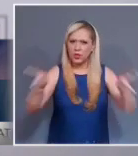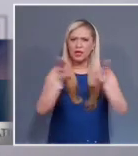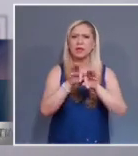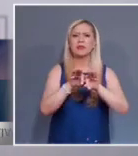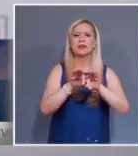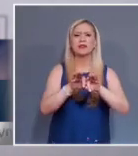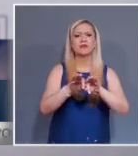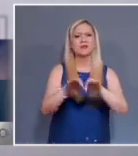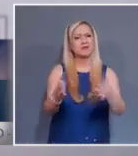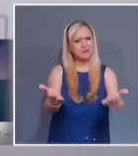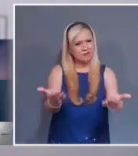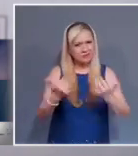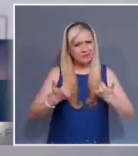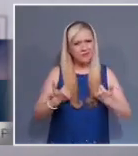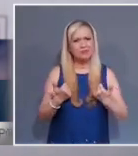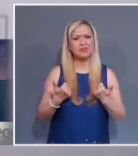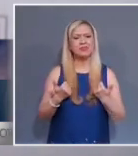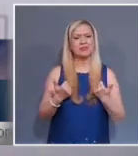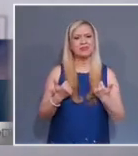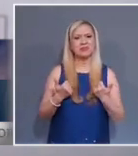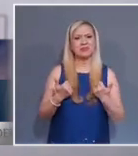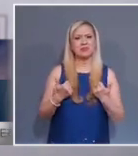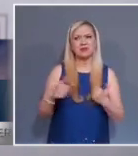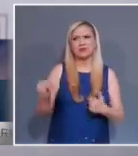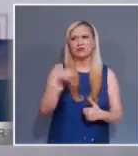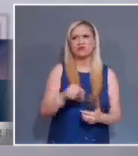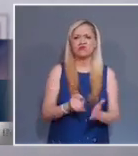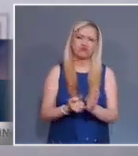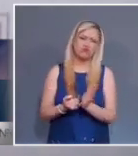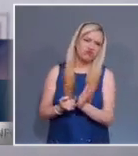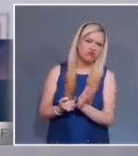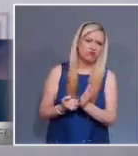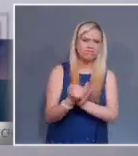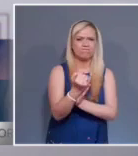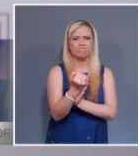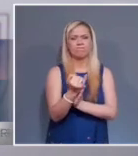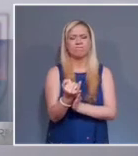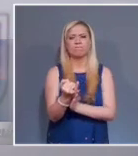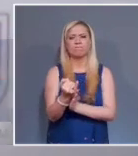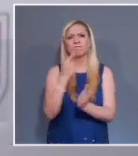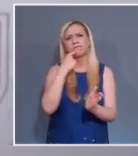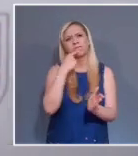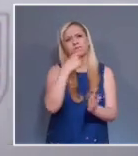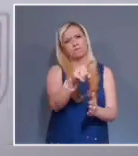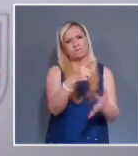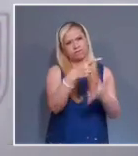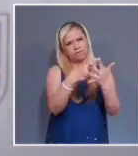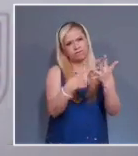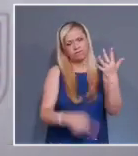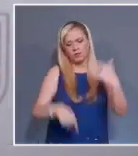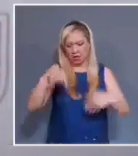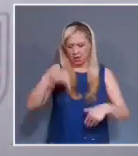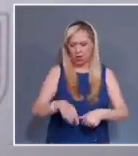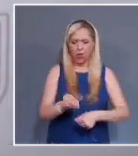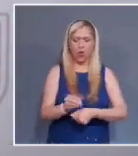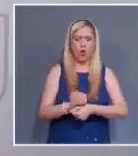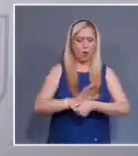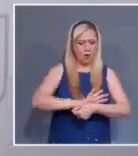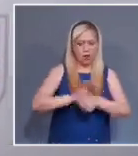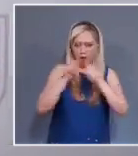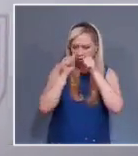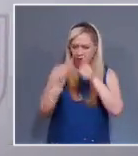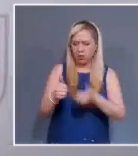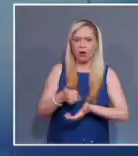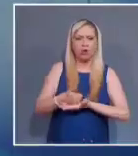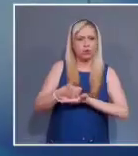a que formalmente, digamos, se presenten los hechos para que el COPRED pueda darle seguimiento. Poder Informativo,